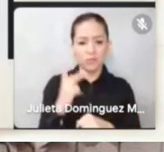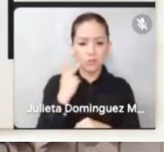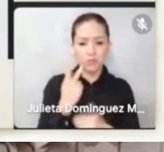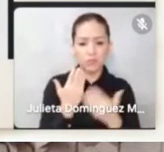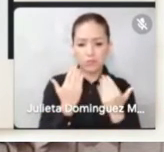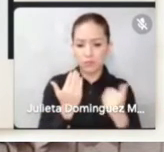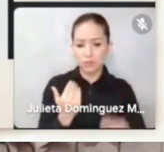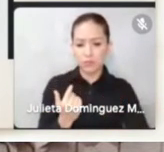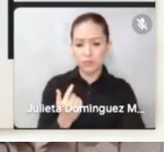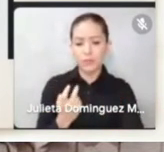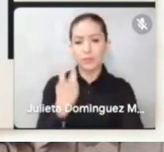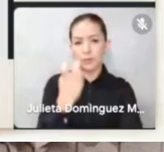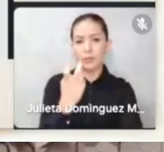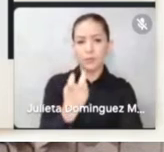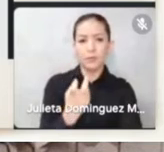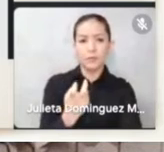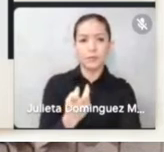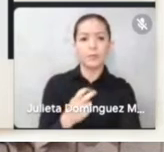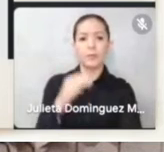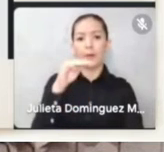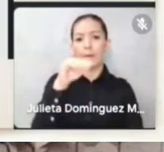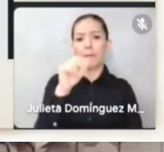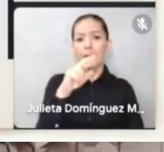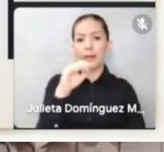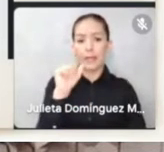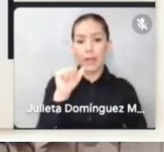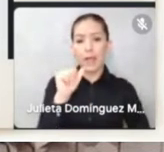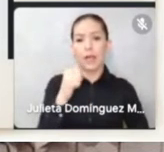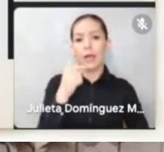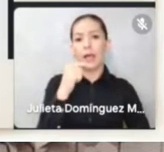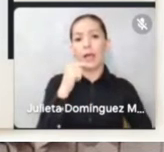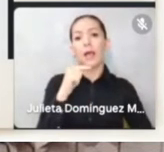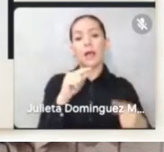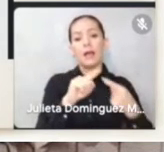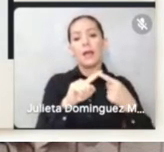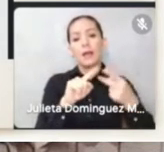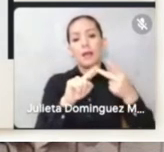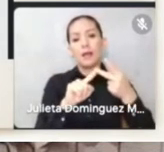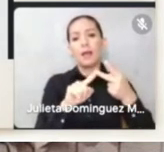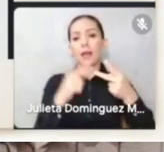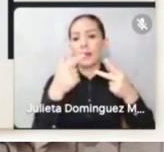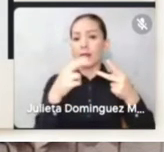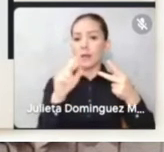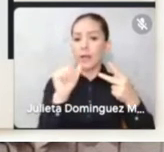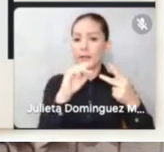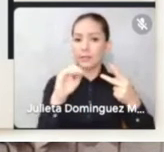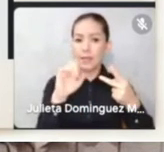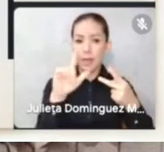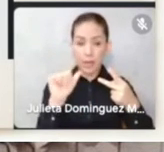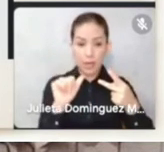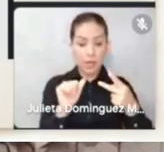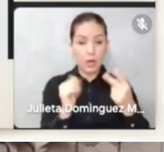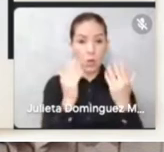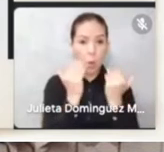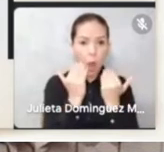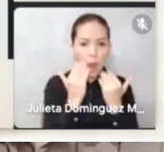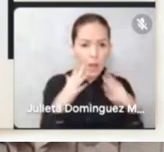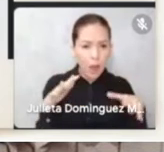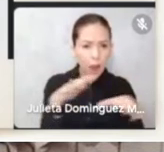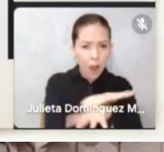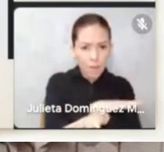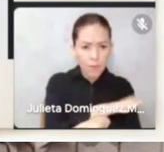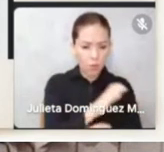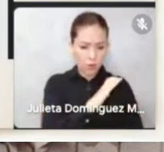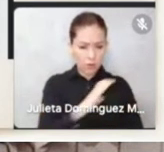hayan realizado María Eugenia Baeza García y Graciela Ortiz González, no existió un cambio jurídico en su candidatura, ya que